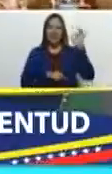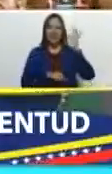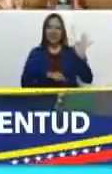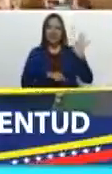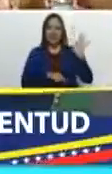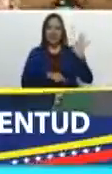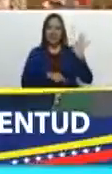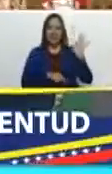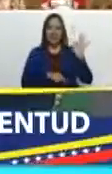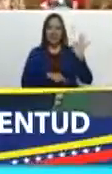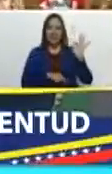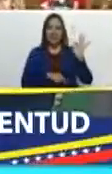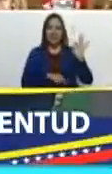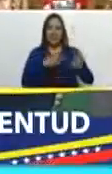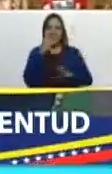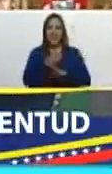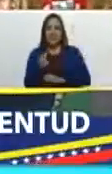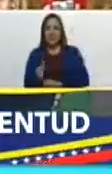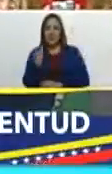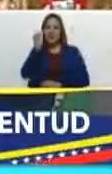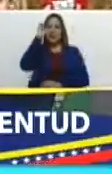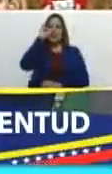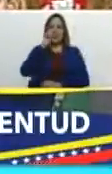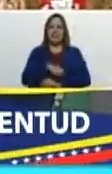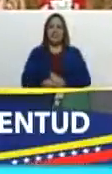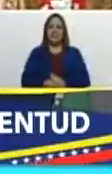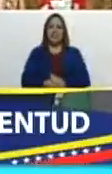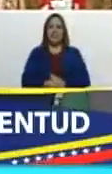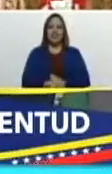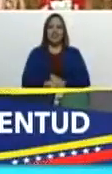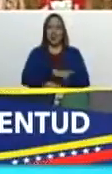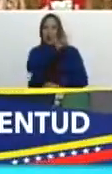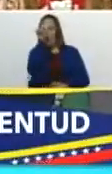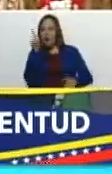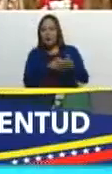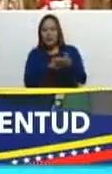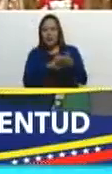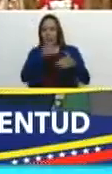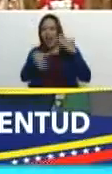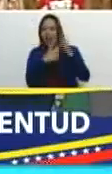1, a las 2, a las 3. Hay que tomárselo fondo blanco.